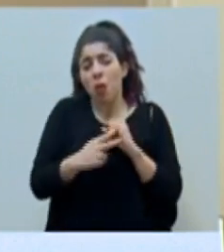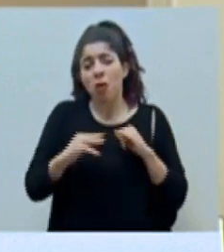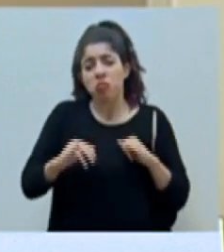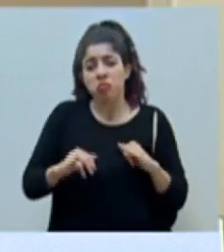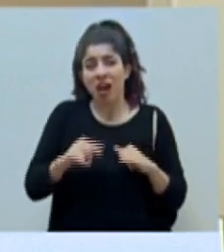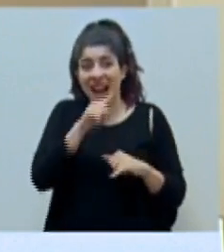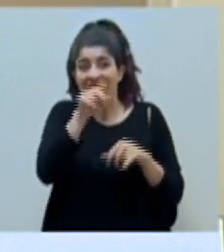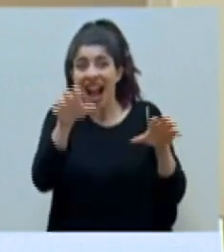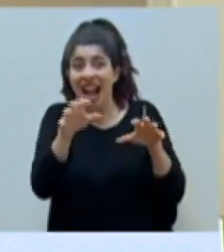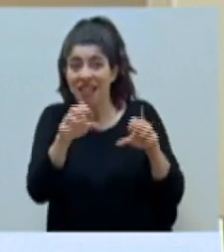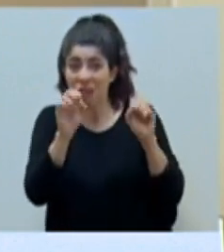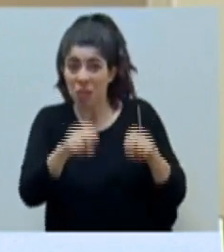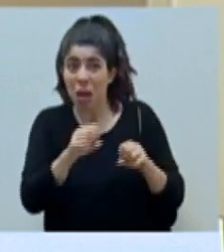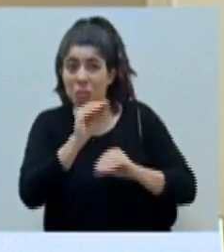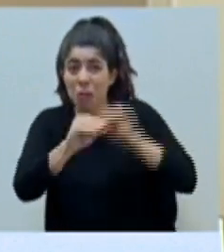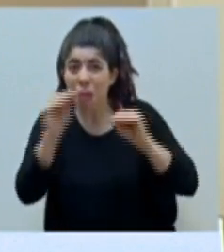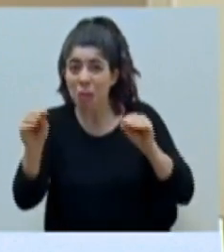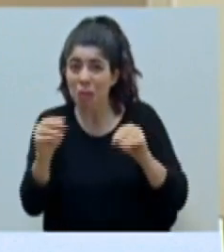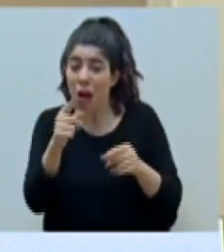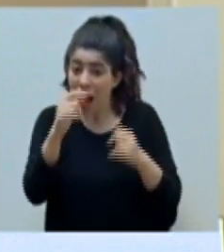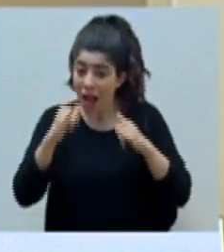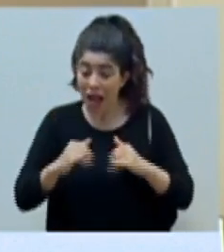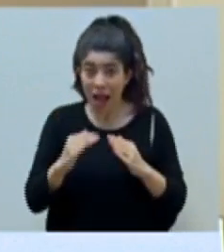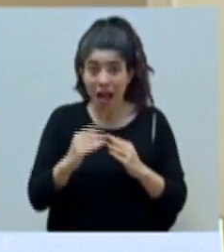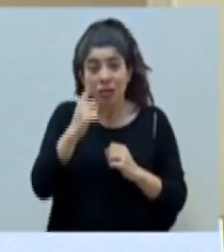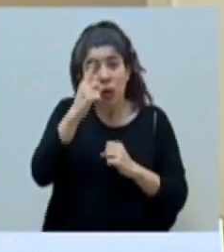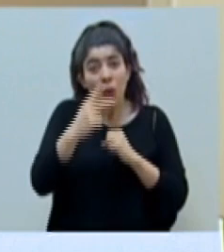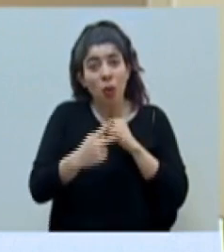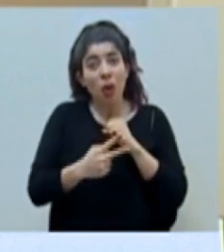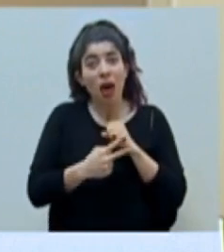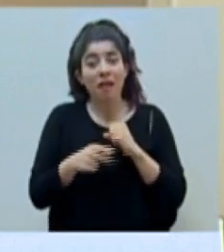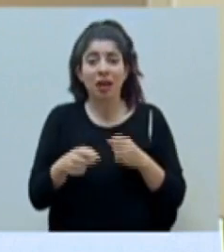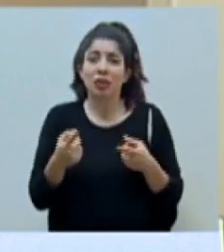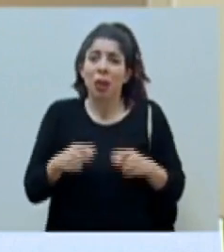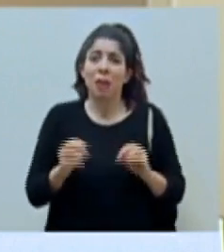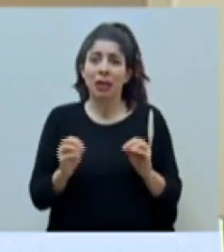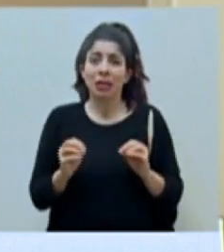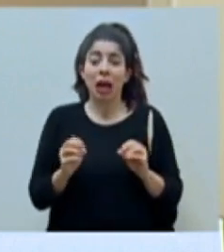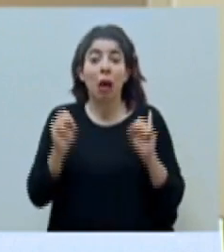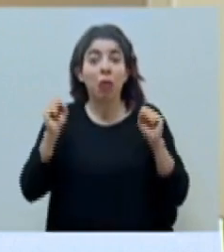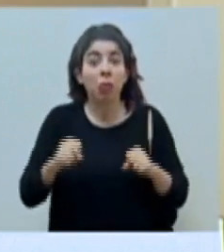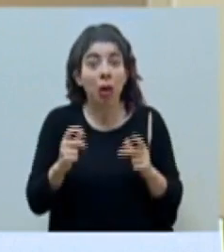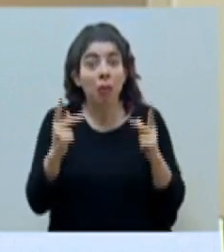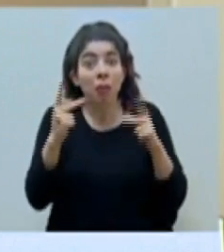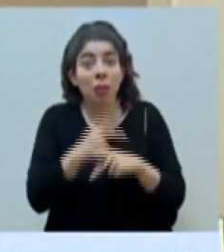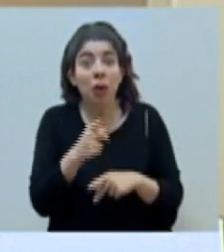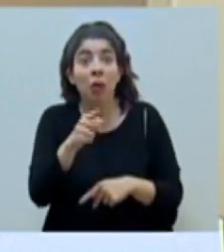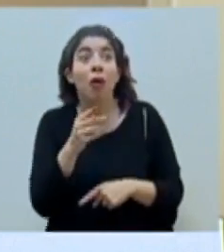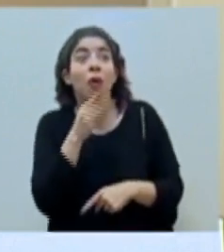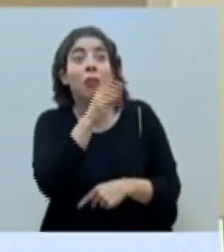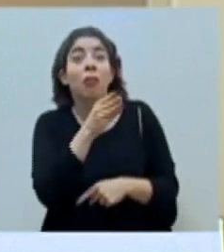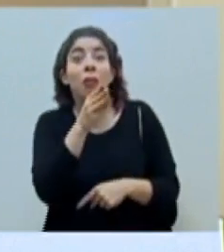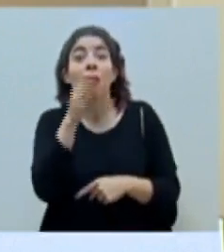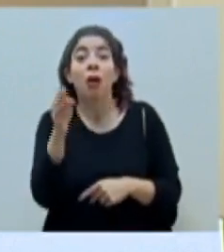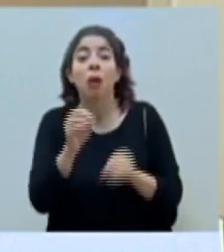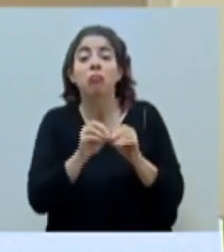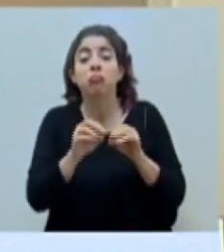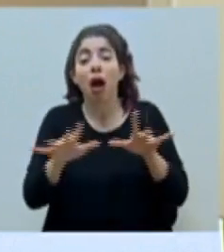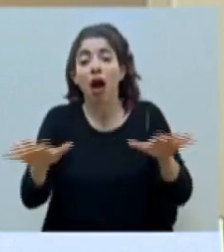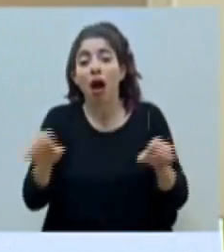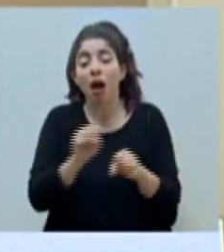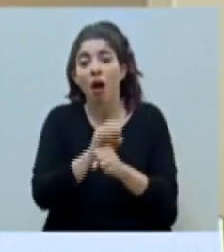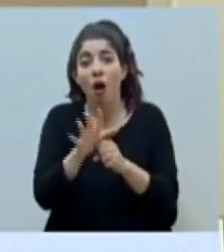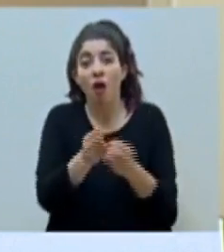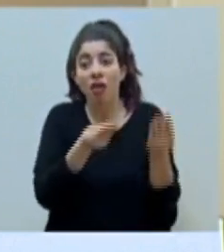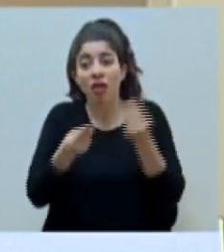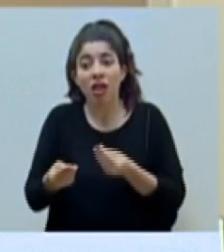que propician el contagio, no va a pasar nada. Puede ser más impactante que nosotros estemos promoviendo eso y llevando el COVID a